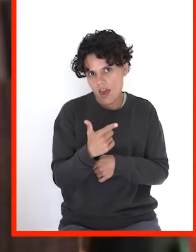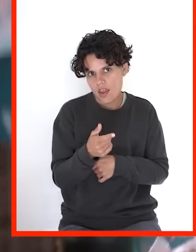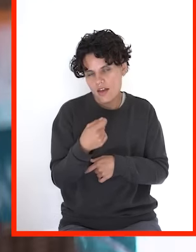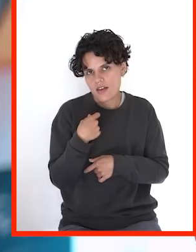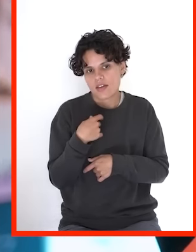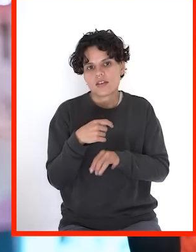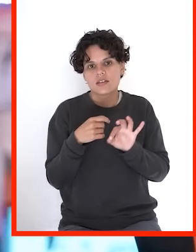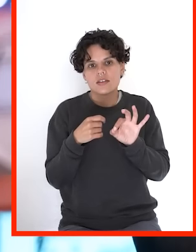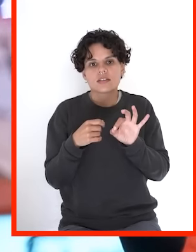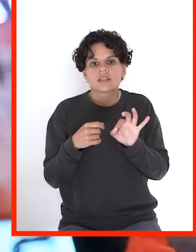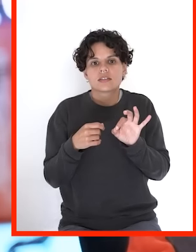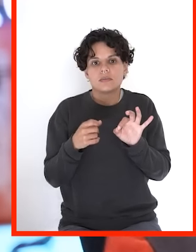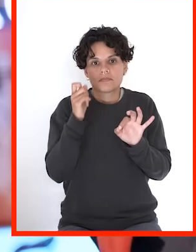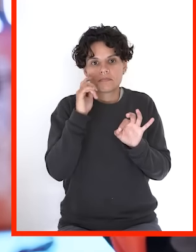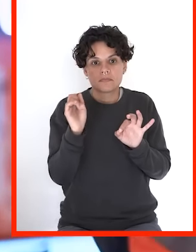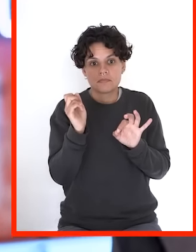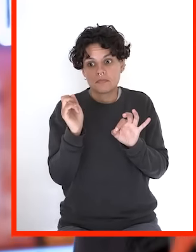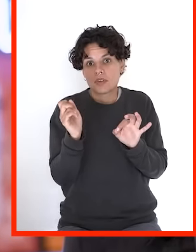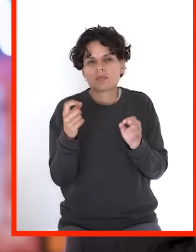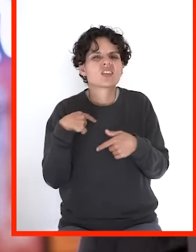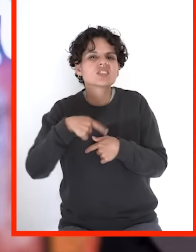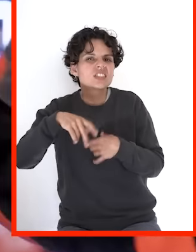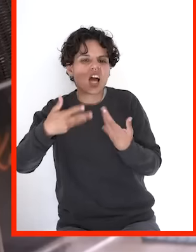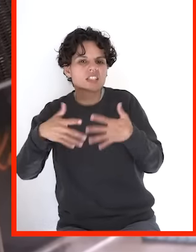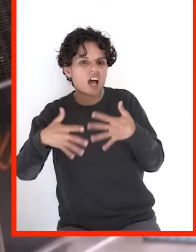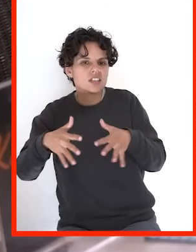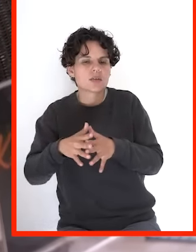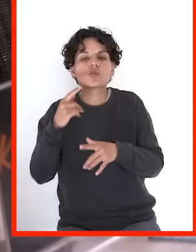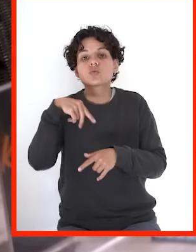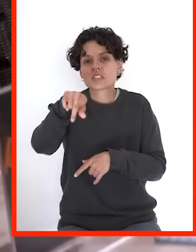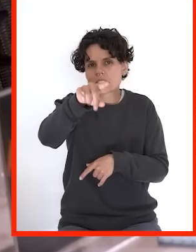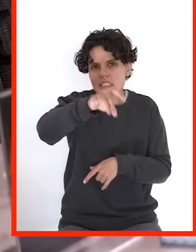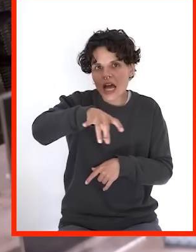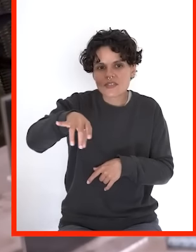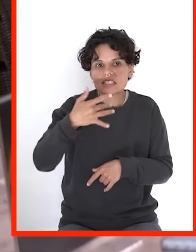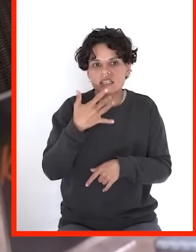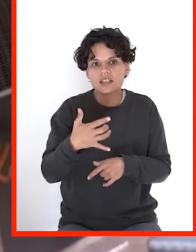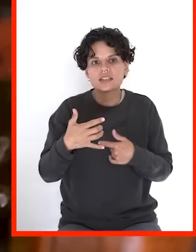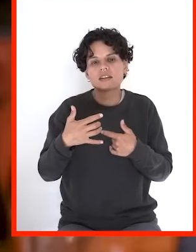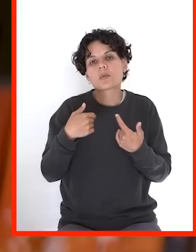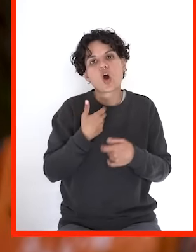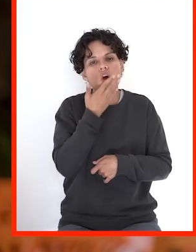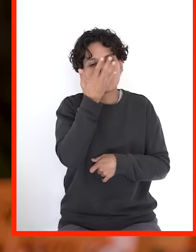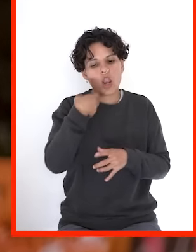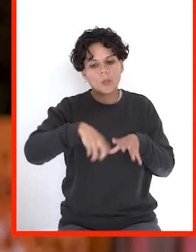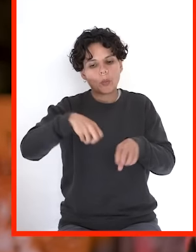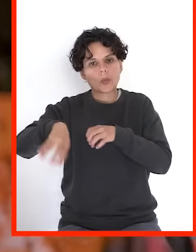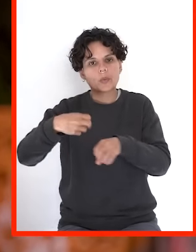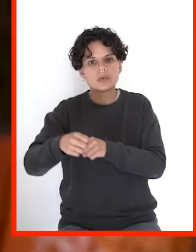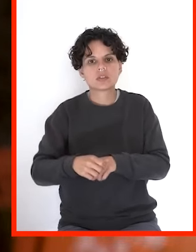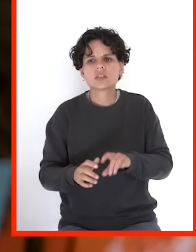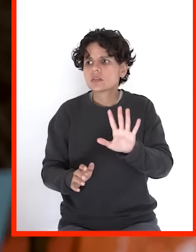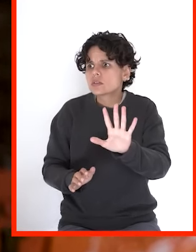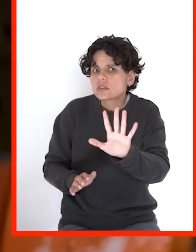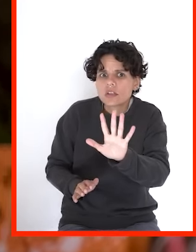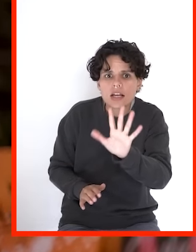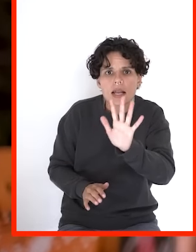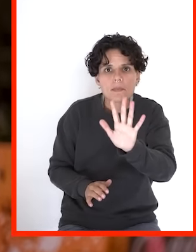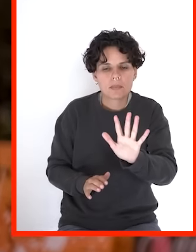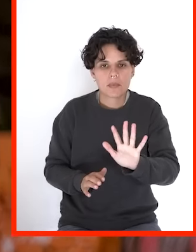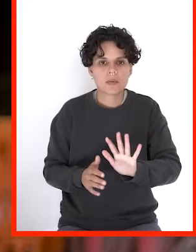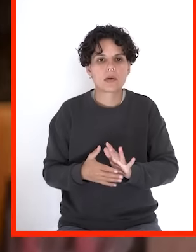No, está bien. Ah, tú sabes que aquí hemos hecho cosas peores. Las manitos están limpiecitas. Fui al bañito nomás. ¿Servimos los vasos? ¿Cómo?